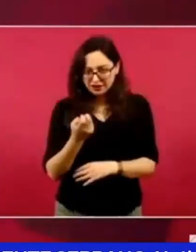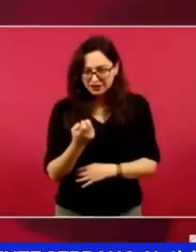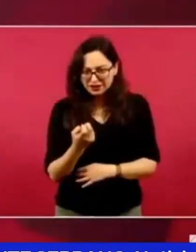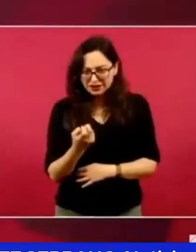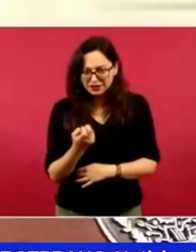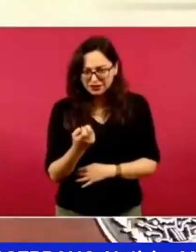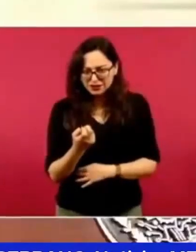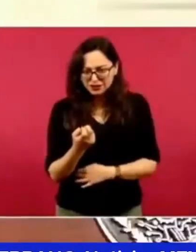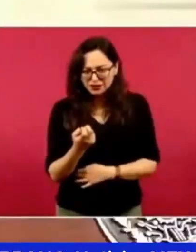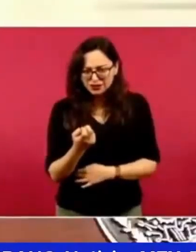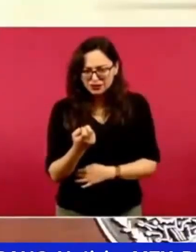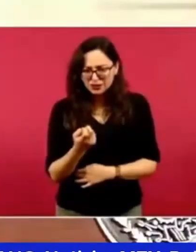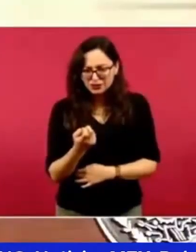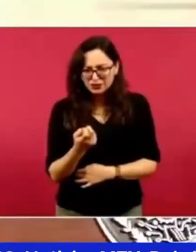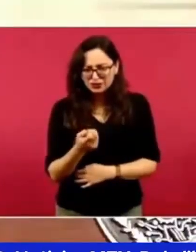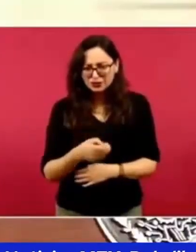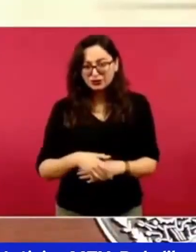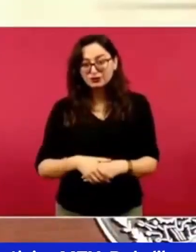se pide, ¿no?,